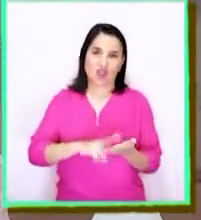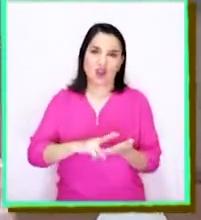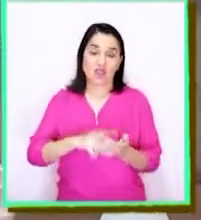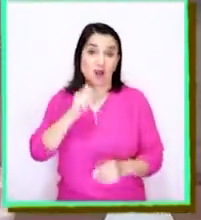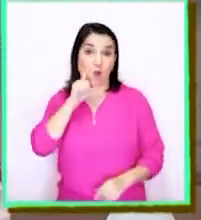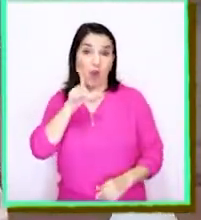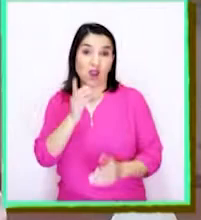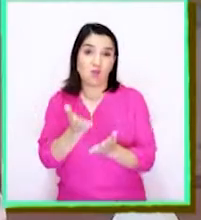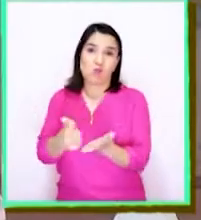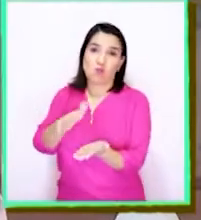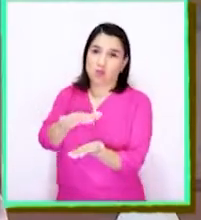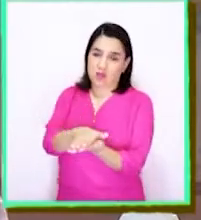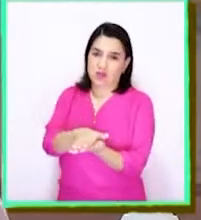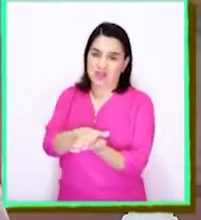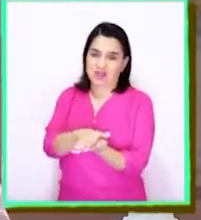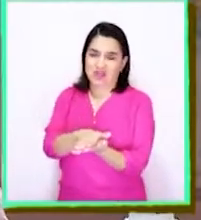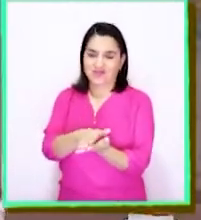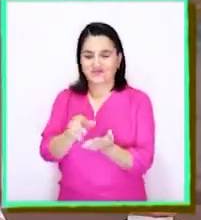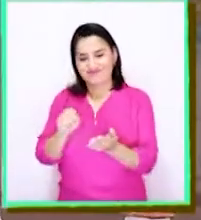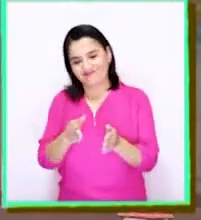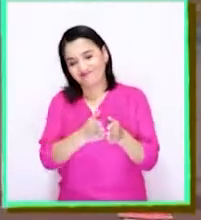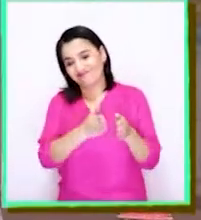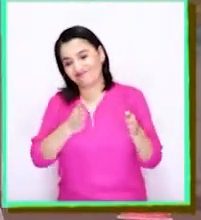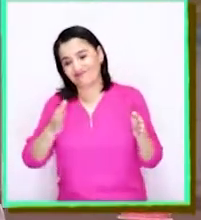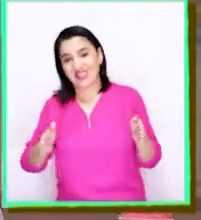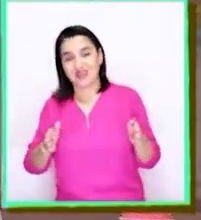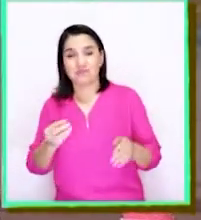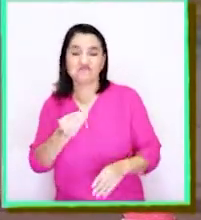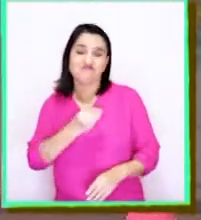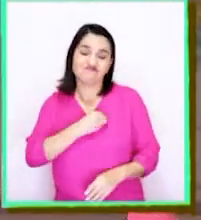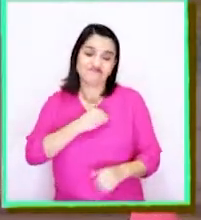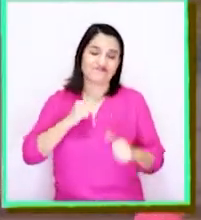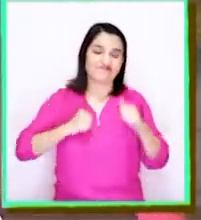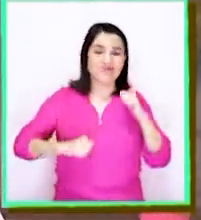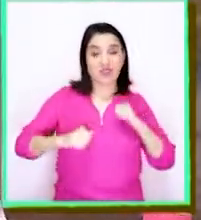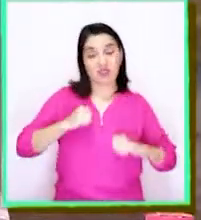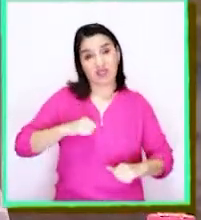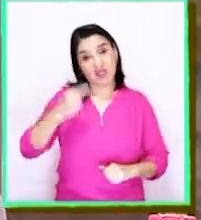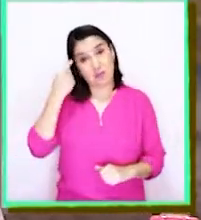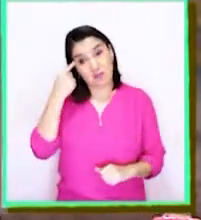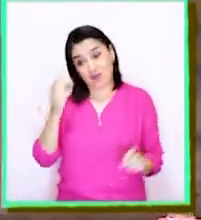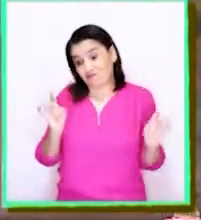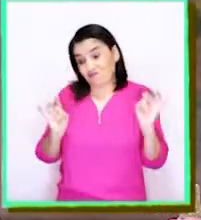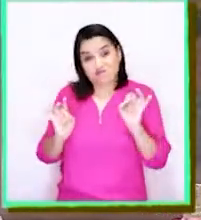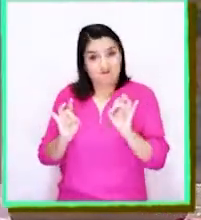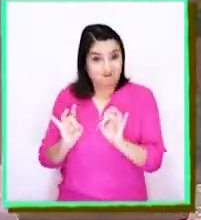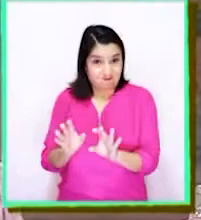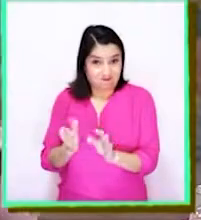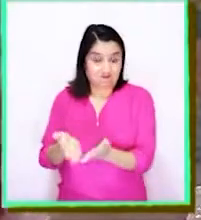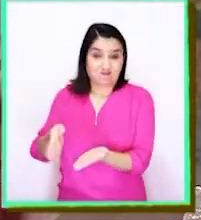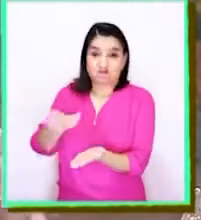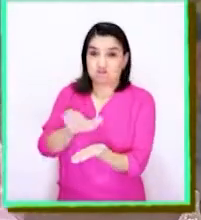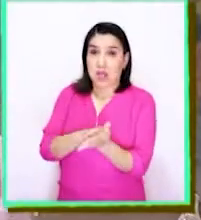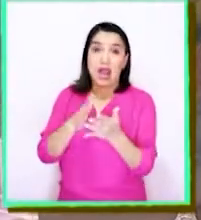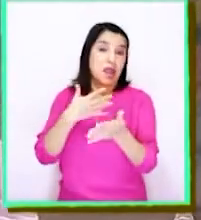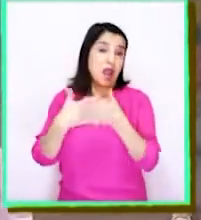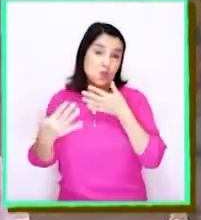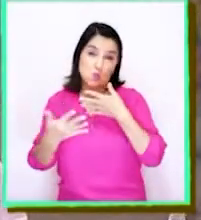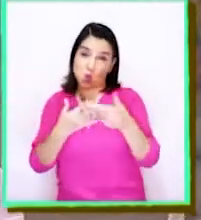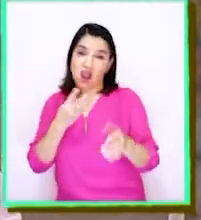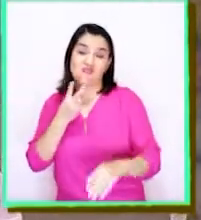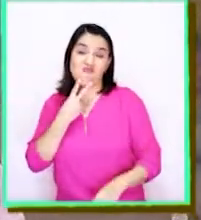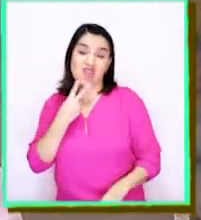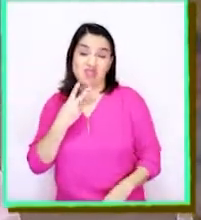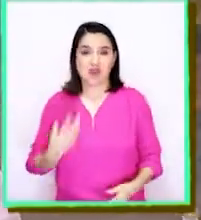Cierto, es la muerte. Es una etapa triste y dolorosa, pero es inevitable y es parte natural de la